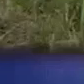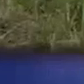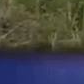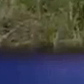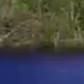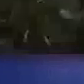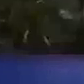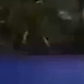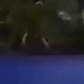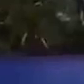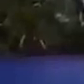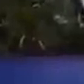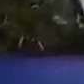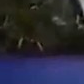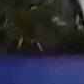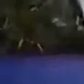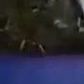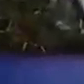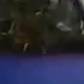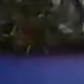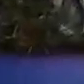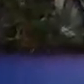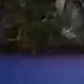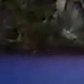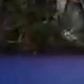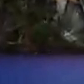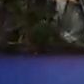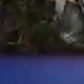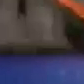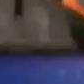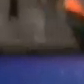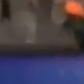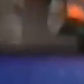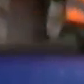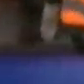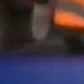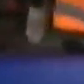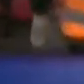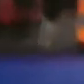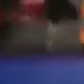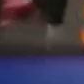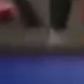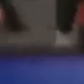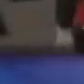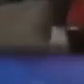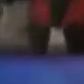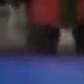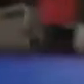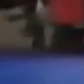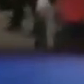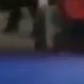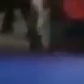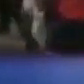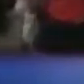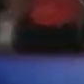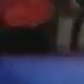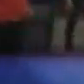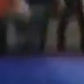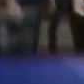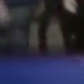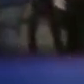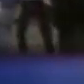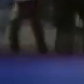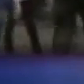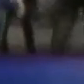En lo internacional, al menos 23 muertos y 34 heridos en un choque entre un autobús y un vehículo que transportaba mercancía en